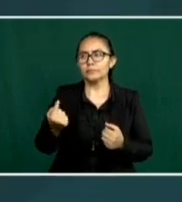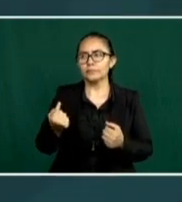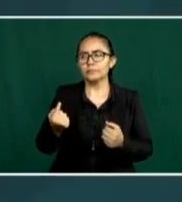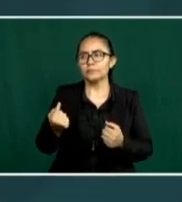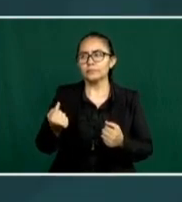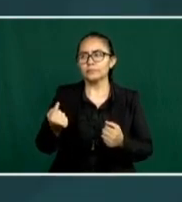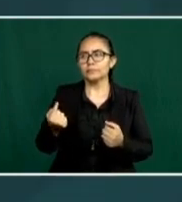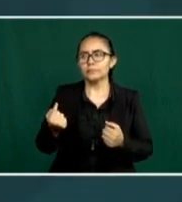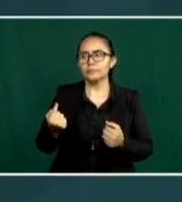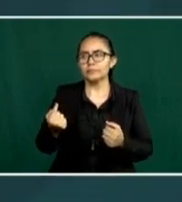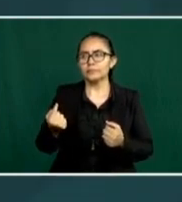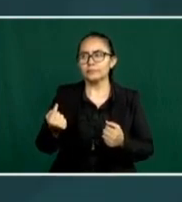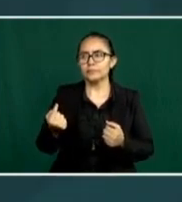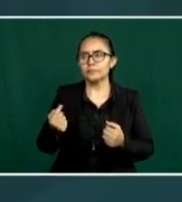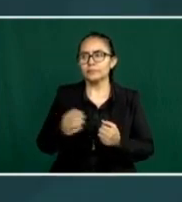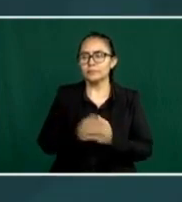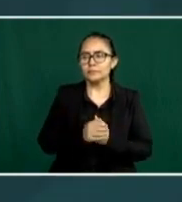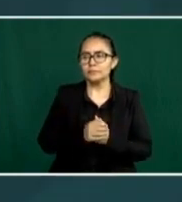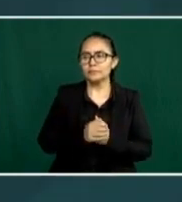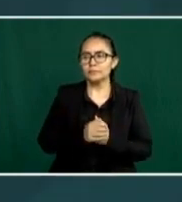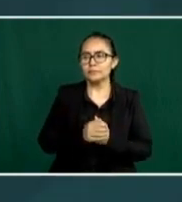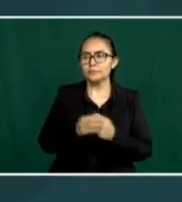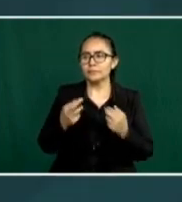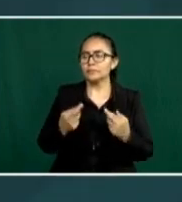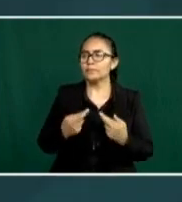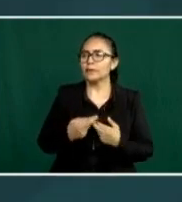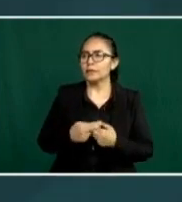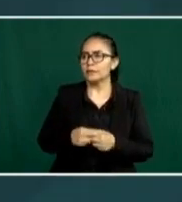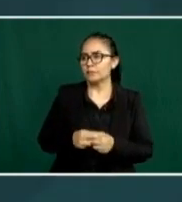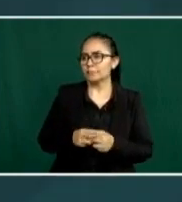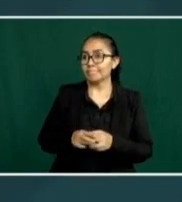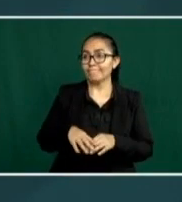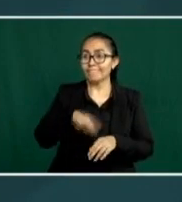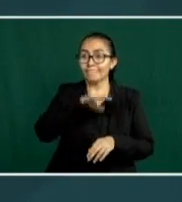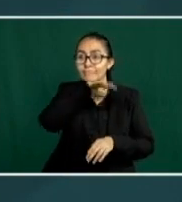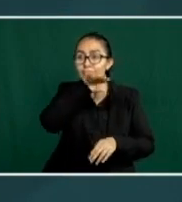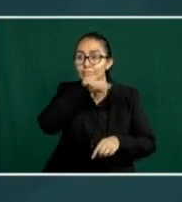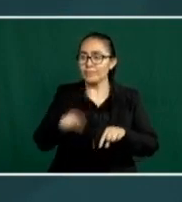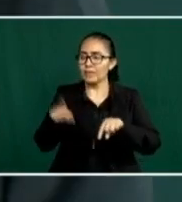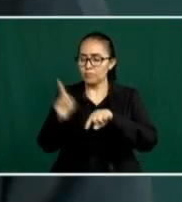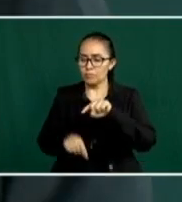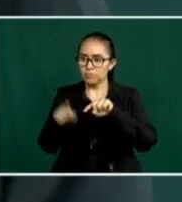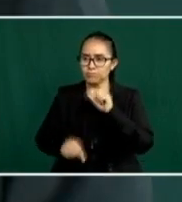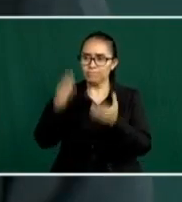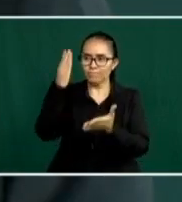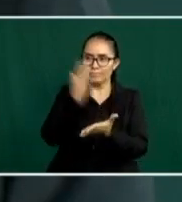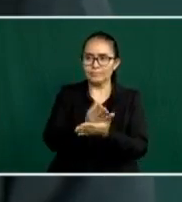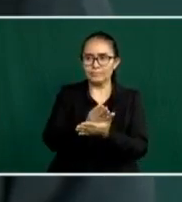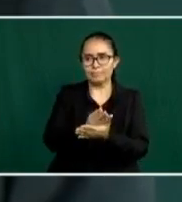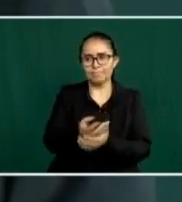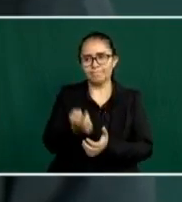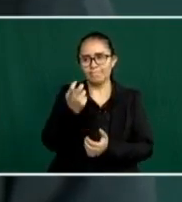haya decidido acabar con la corrupción. Ese es el fondo.